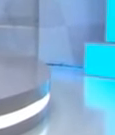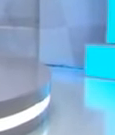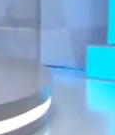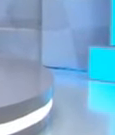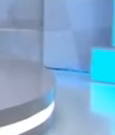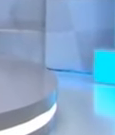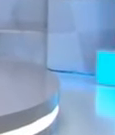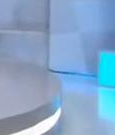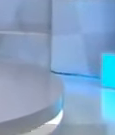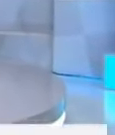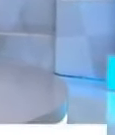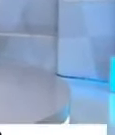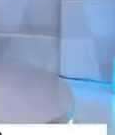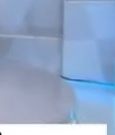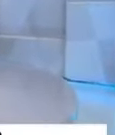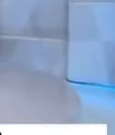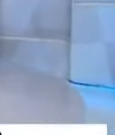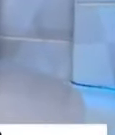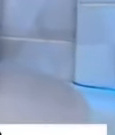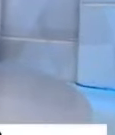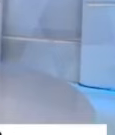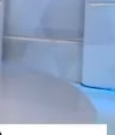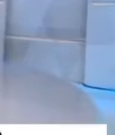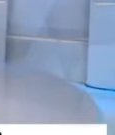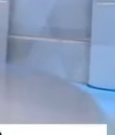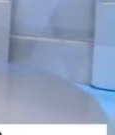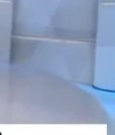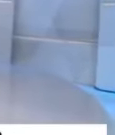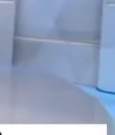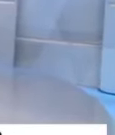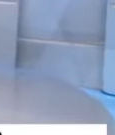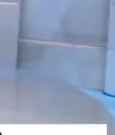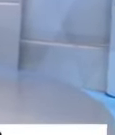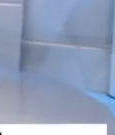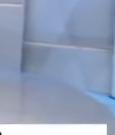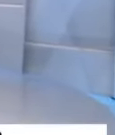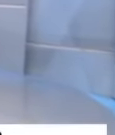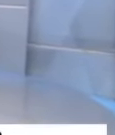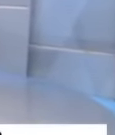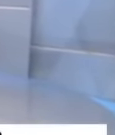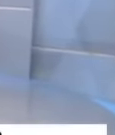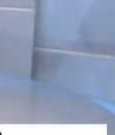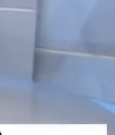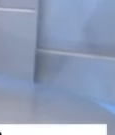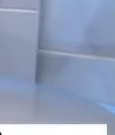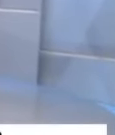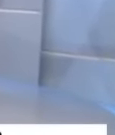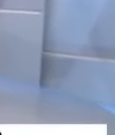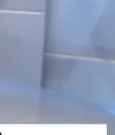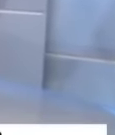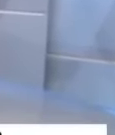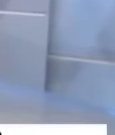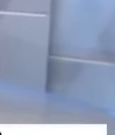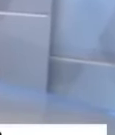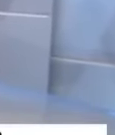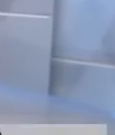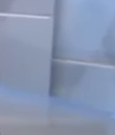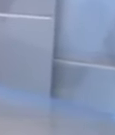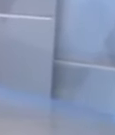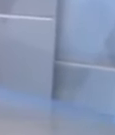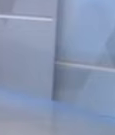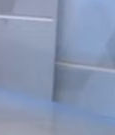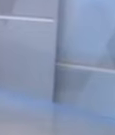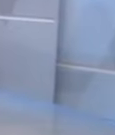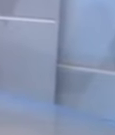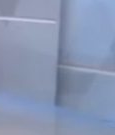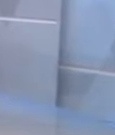buenas noches. ¿Cómo está, Enrique? Muy buenas noches. Ocho de la noche con 40 minutos. Iris Cárdenas, somos puntuales. Como todas las noches,